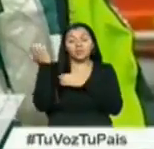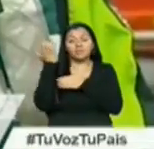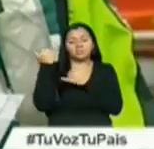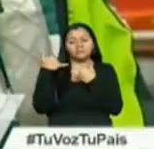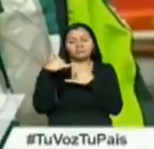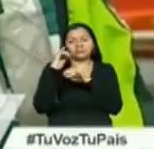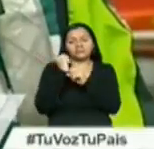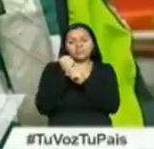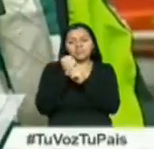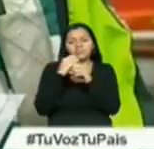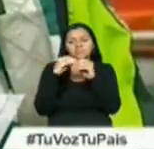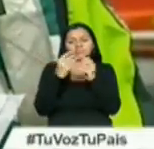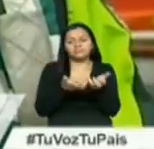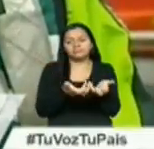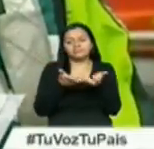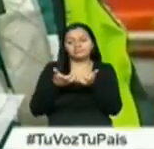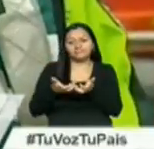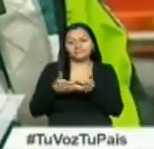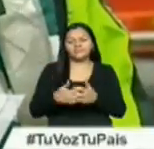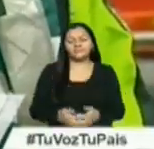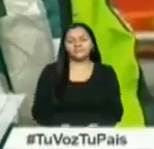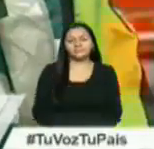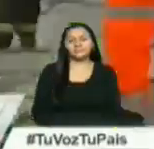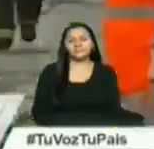continuaremos trabajando en el rescate.